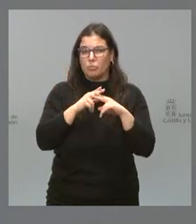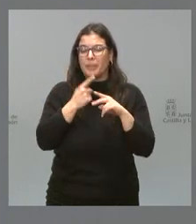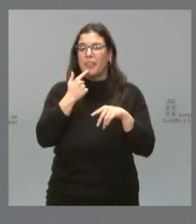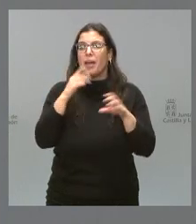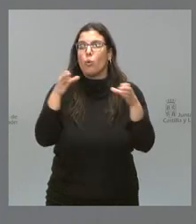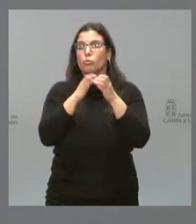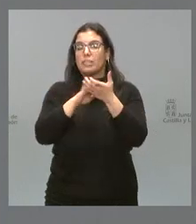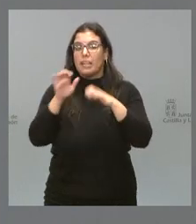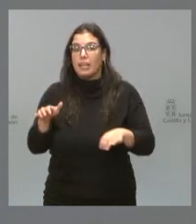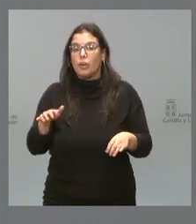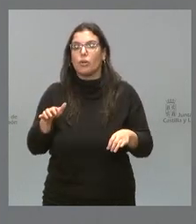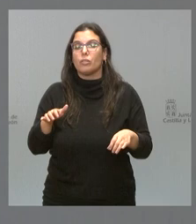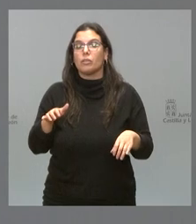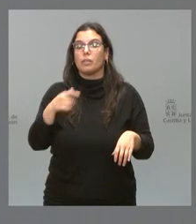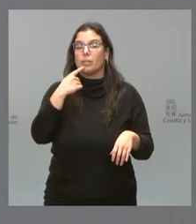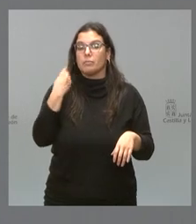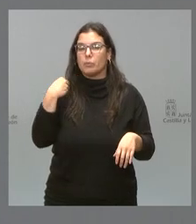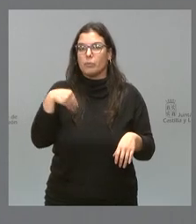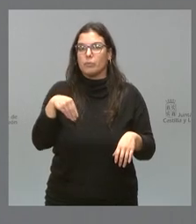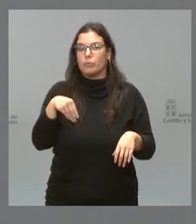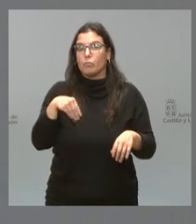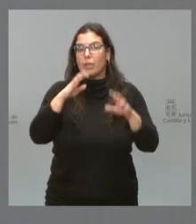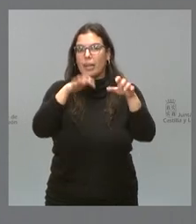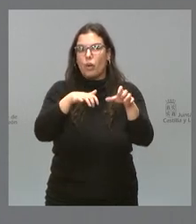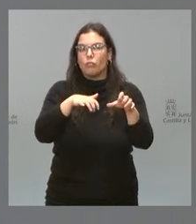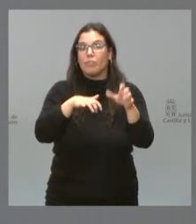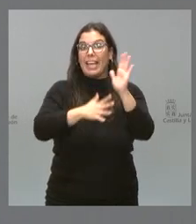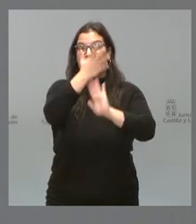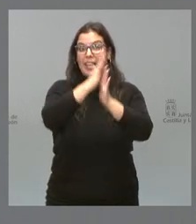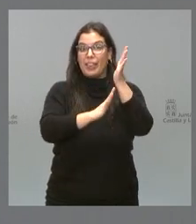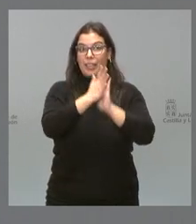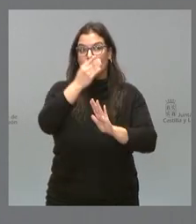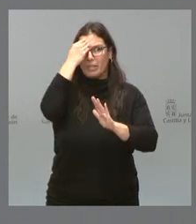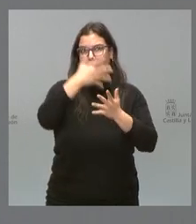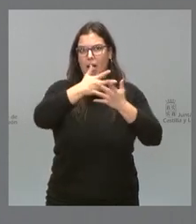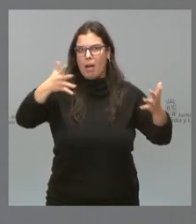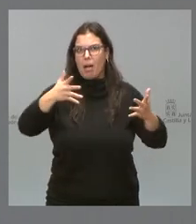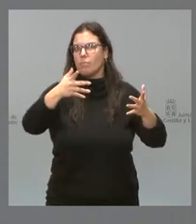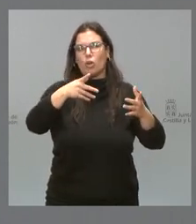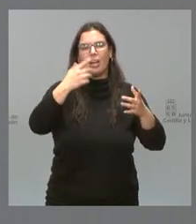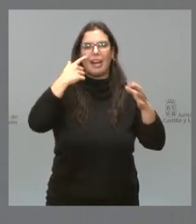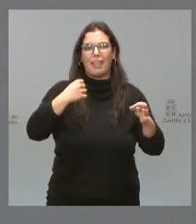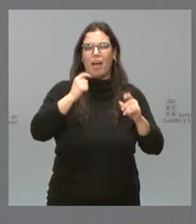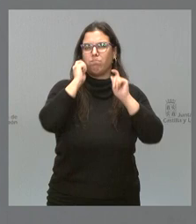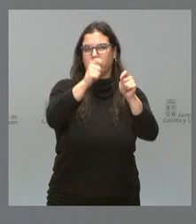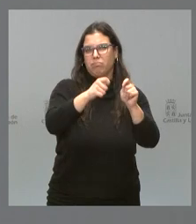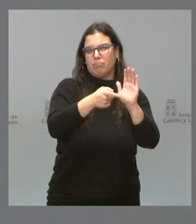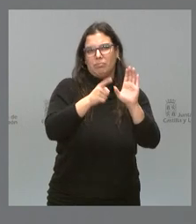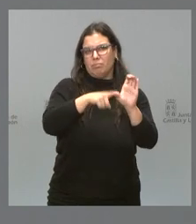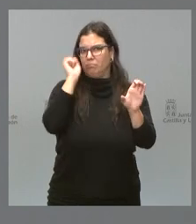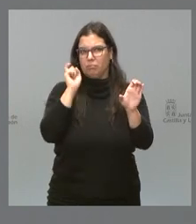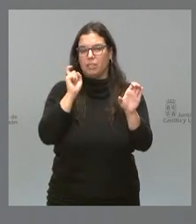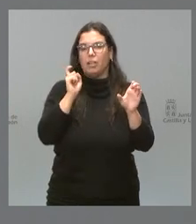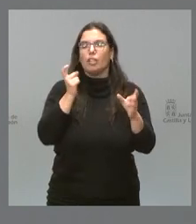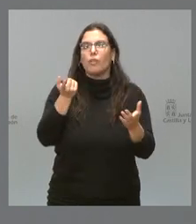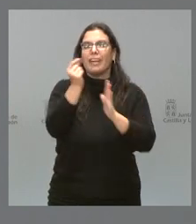Castilla y león ha dejado fuera el incendio del teleno de considerarlo Gran incendio y la pregunta es muy sencilla es Cuáles son los criterios que ha seguido la administración